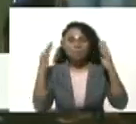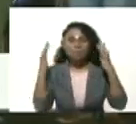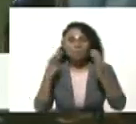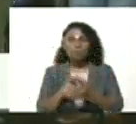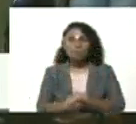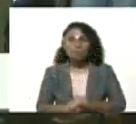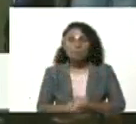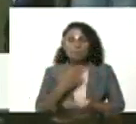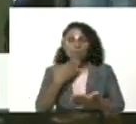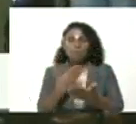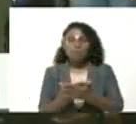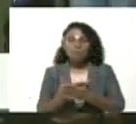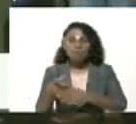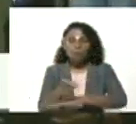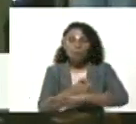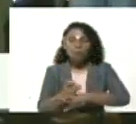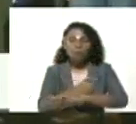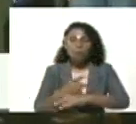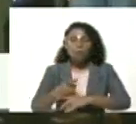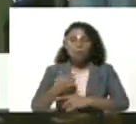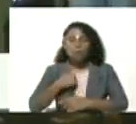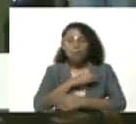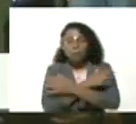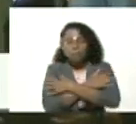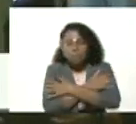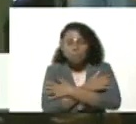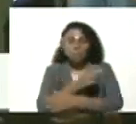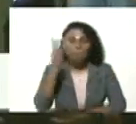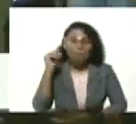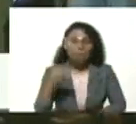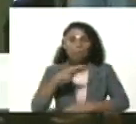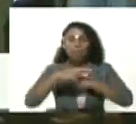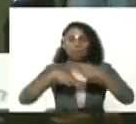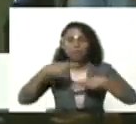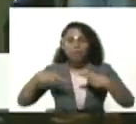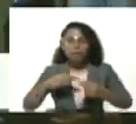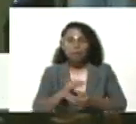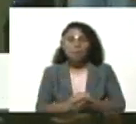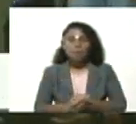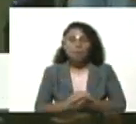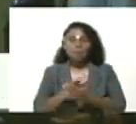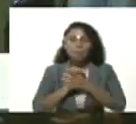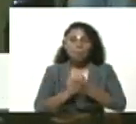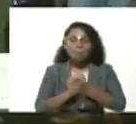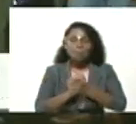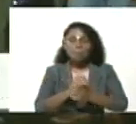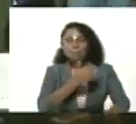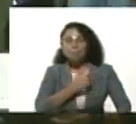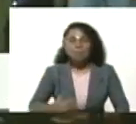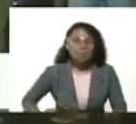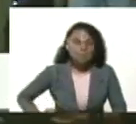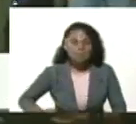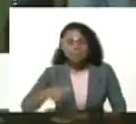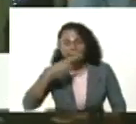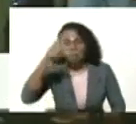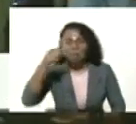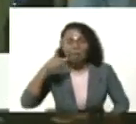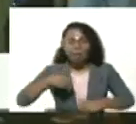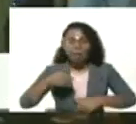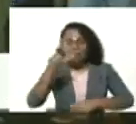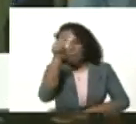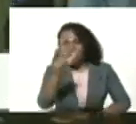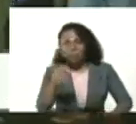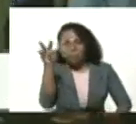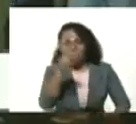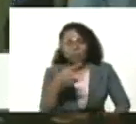Gracias, gobernador. Un abrazo bolivariano, revolucionario, patriota, presidente Nicolás Maduro, desde aquí, desde Ciudad Guayana. Estamos